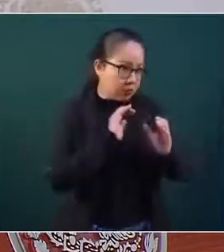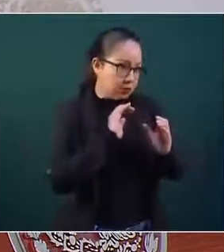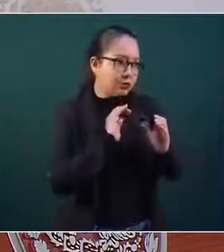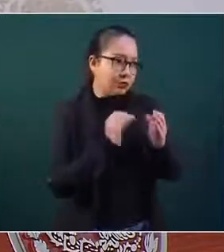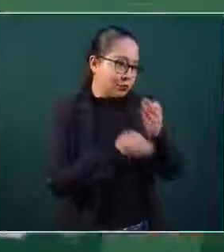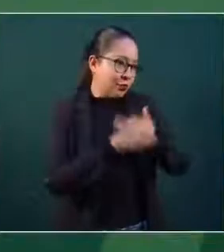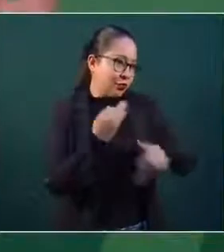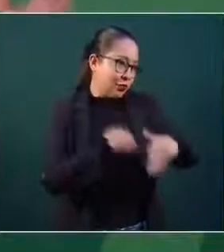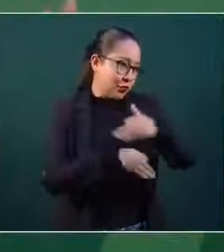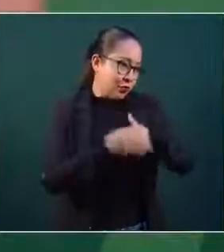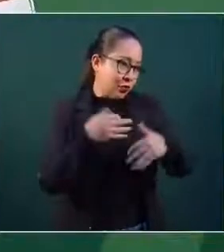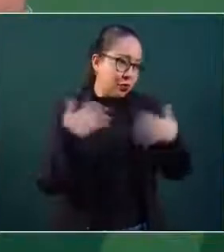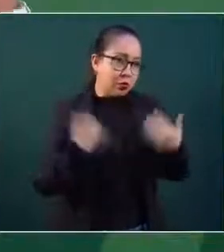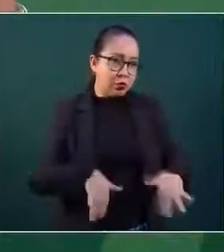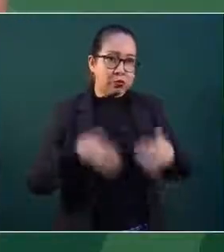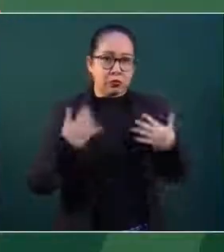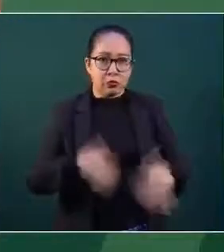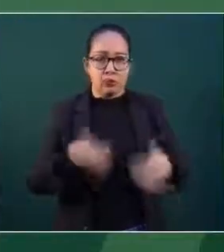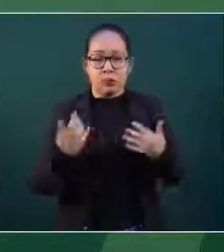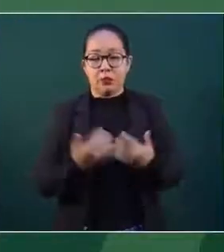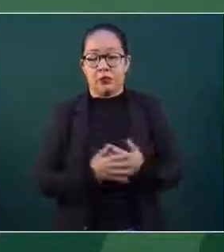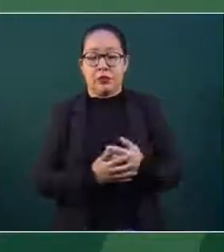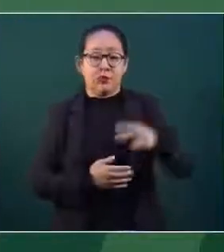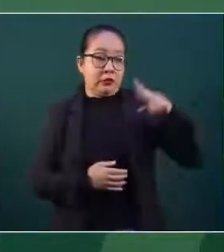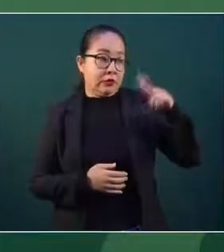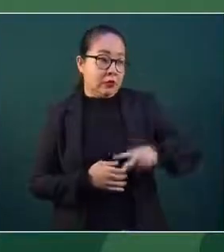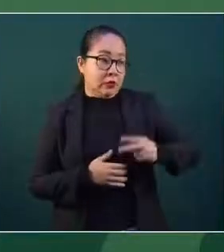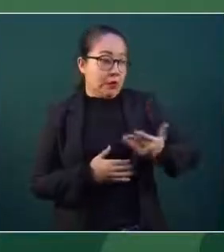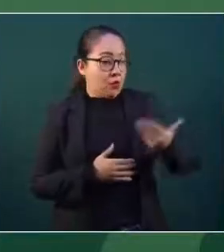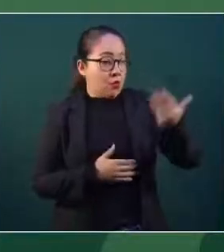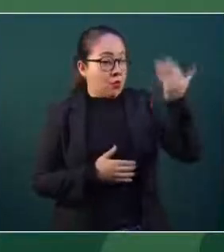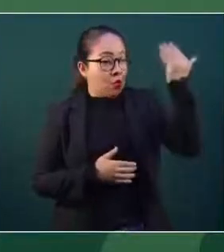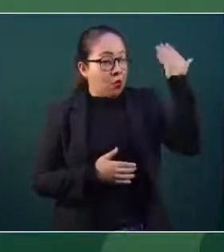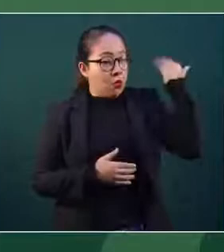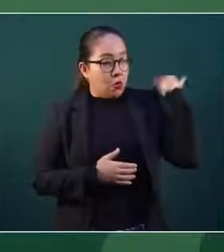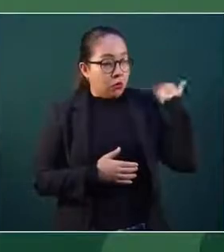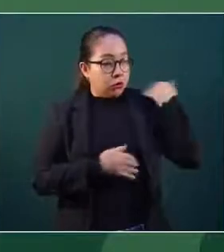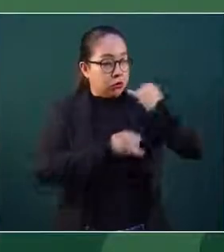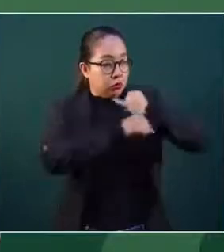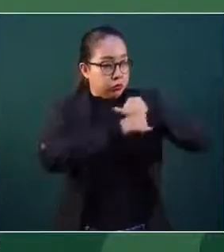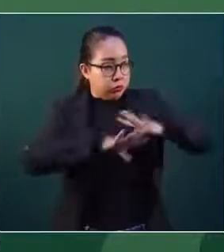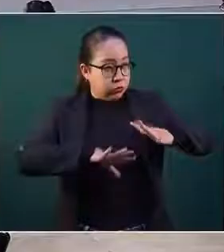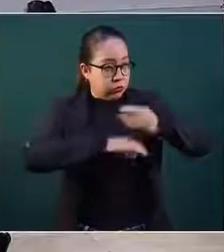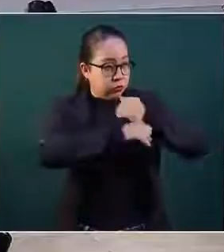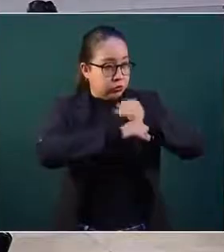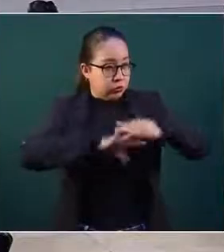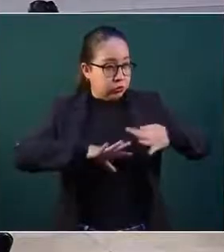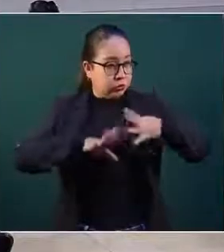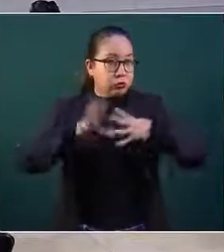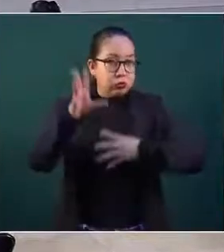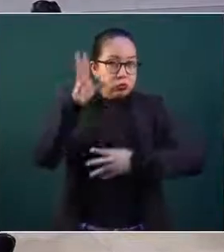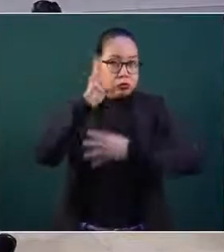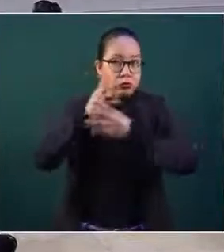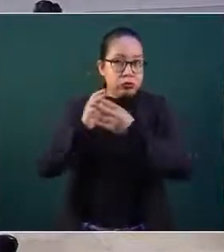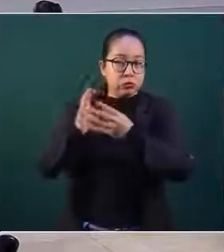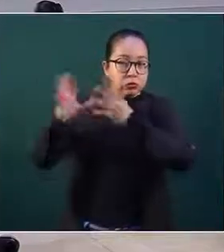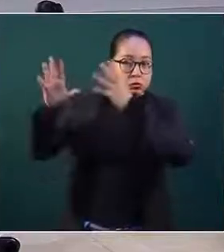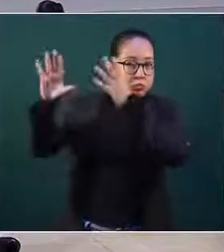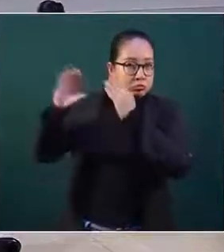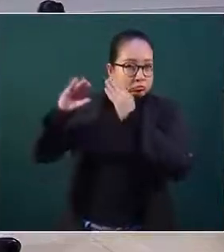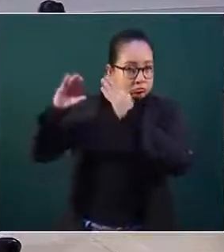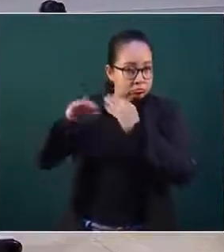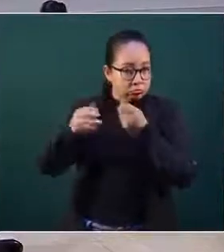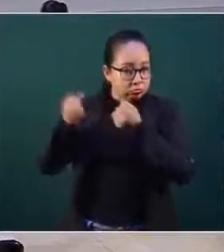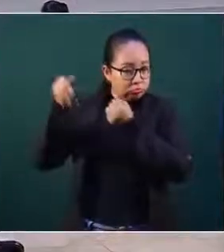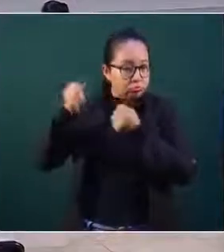fue mucha la información que hemos recibido. Además, yo desde el principio he